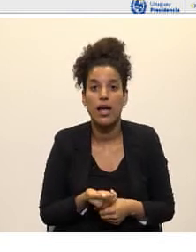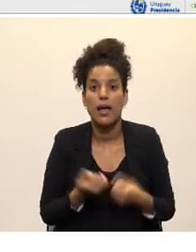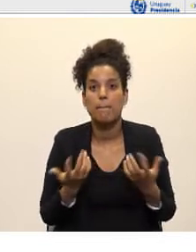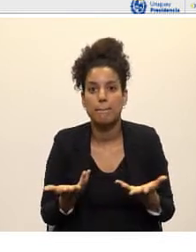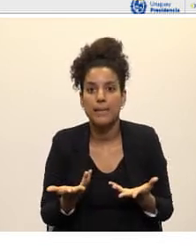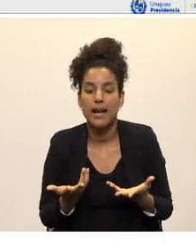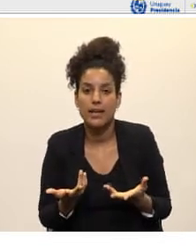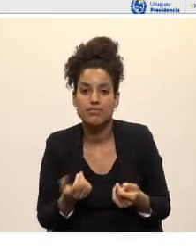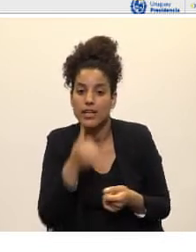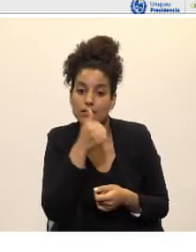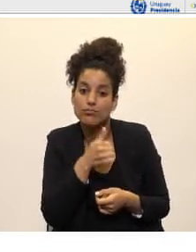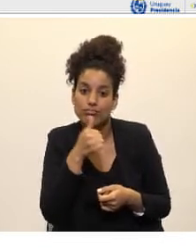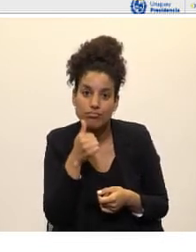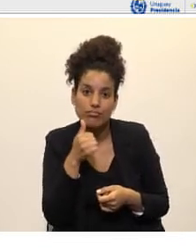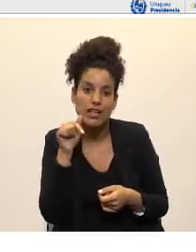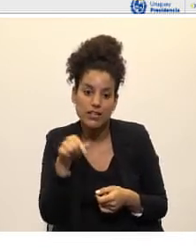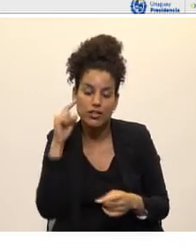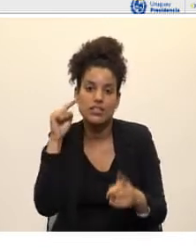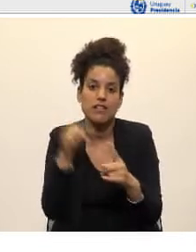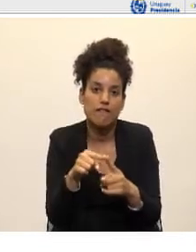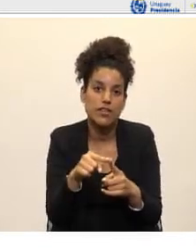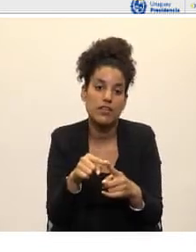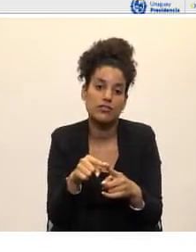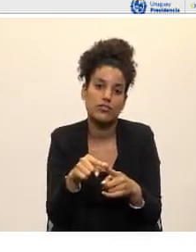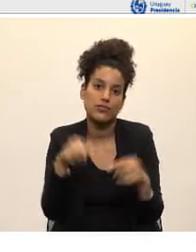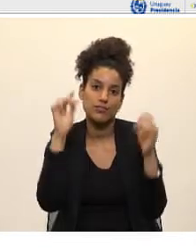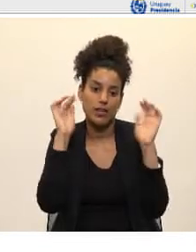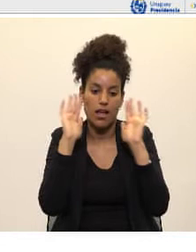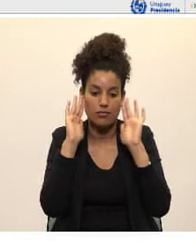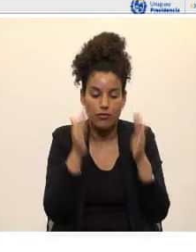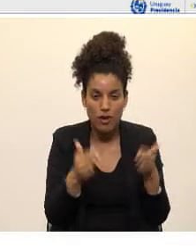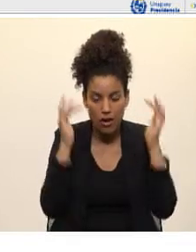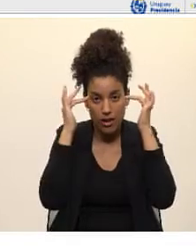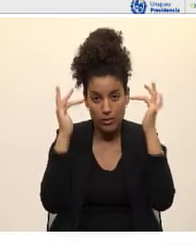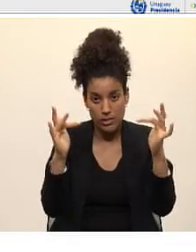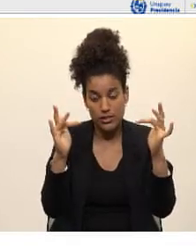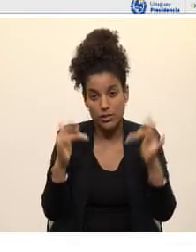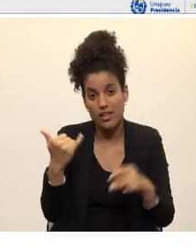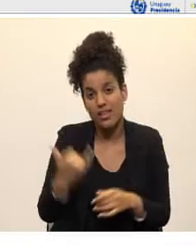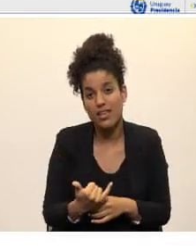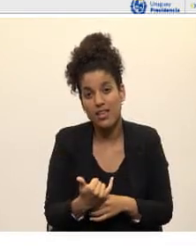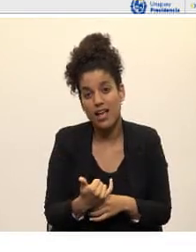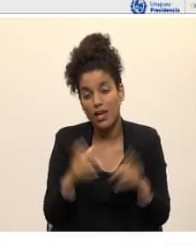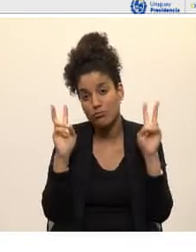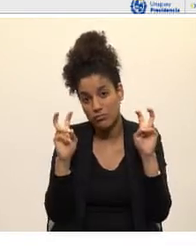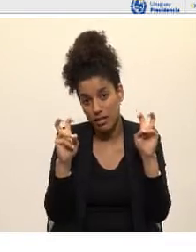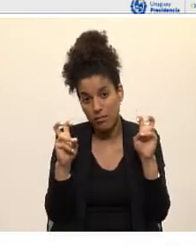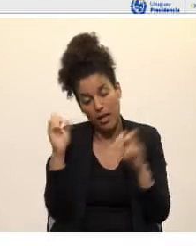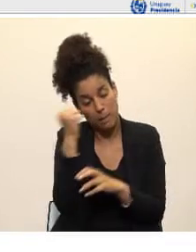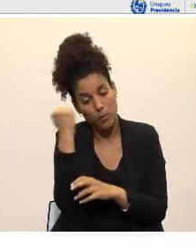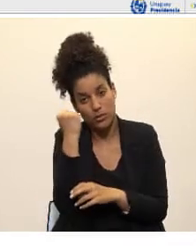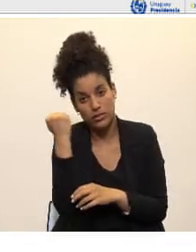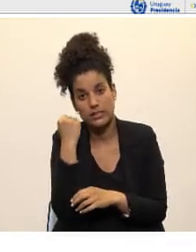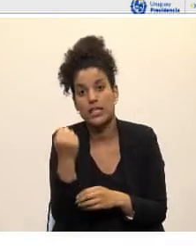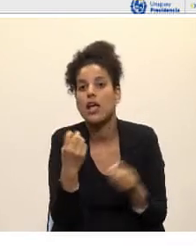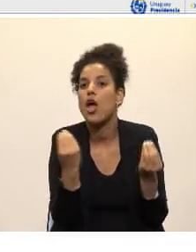para poder acompañar los desafíos vinculados con la educación. Y había una cuestión que no es menor, y es que en